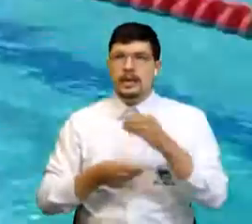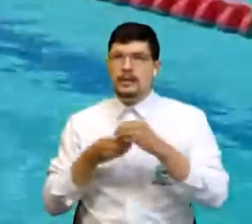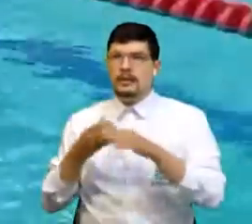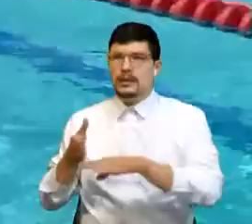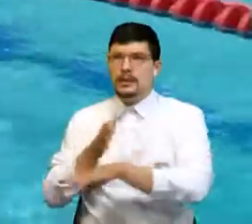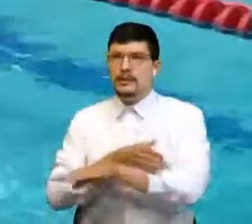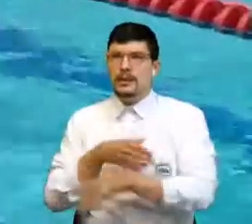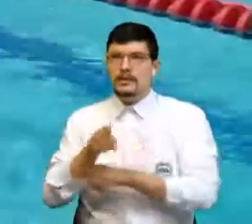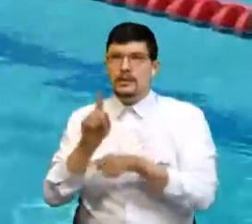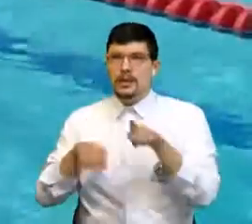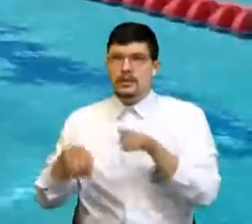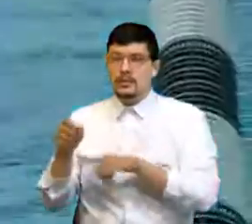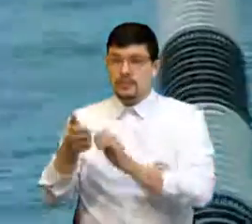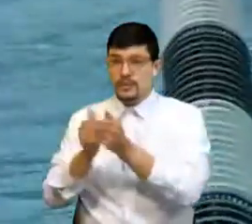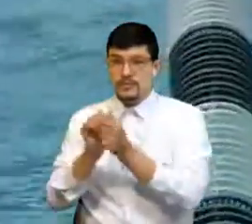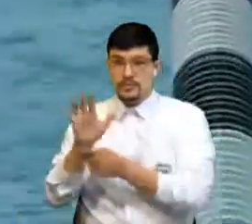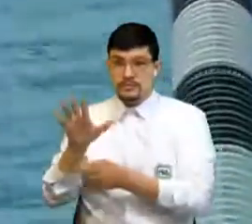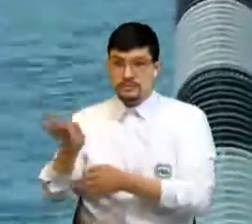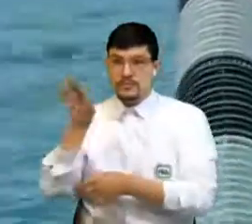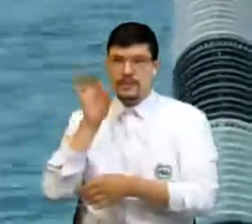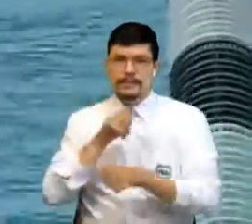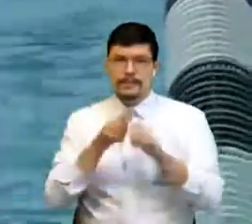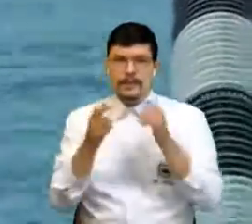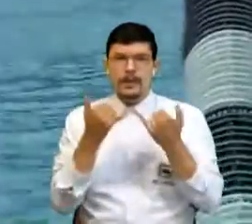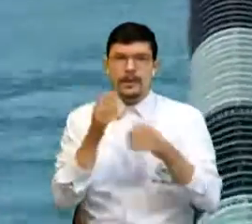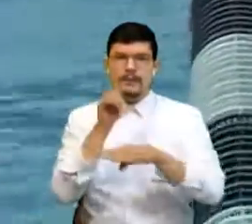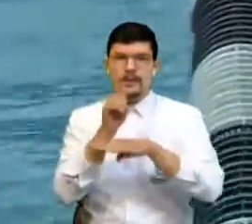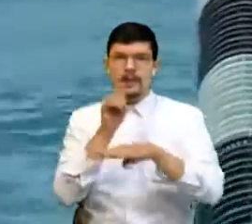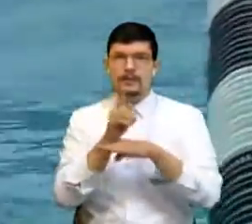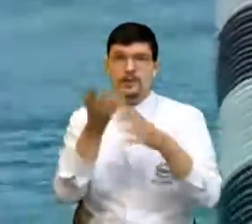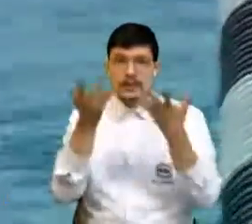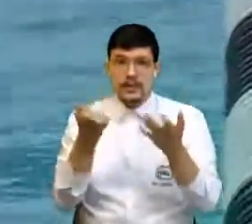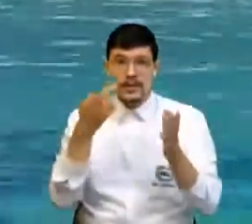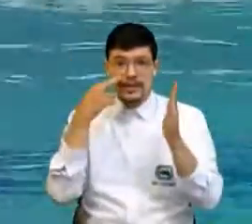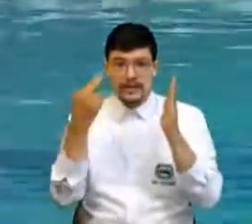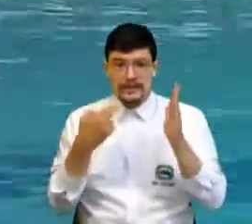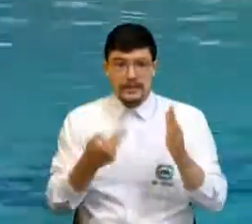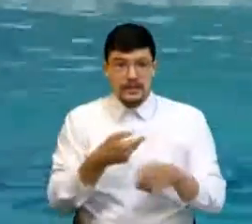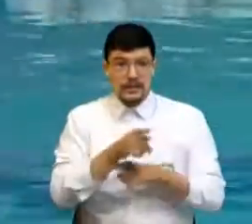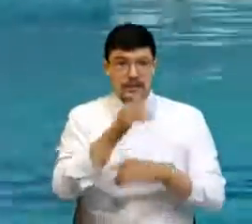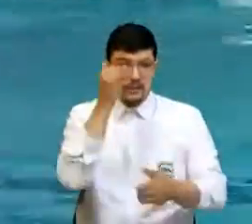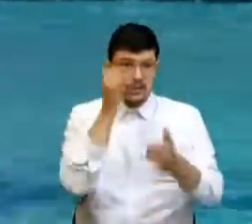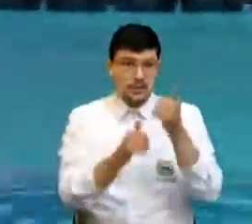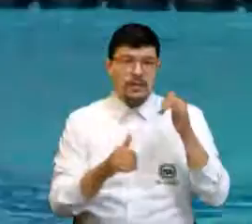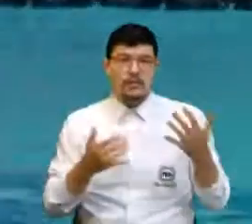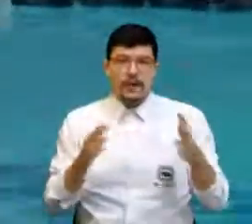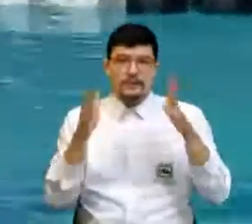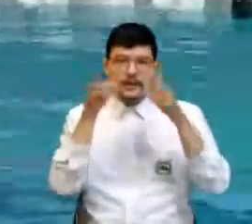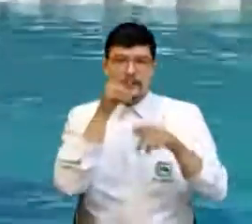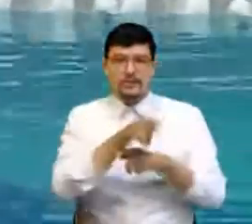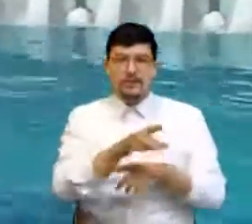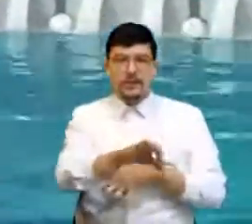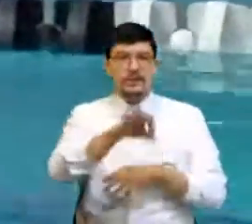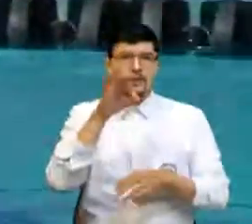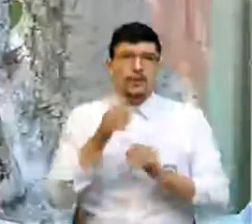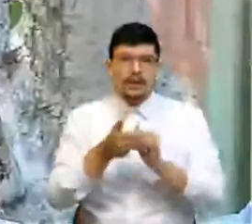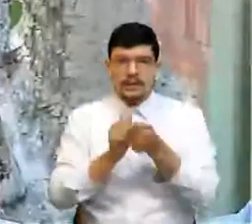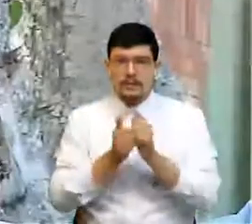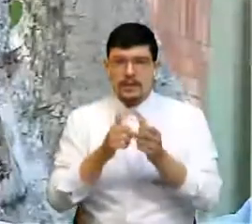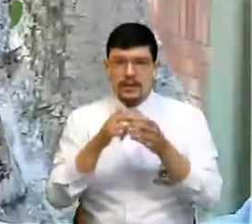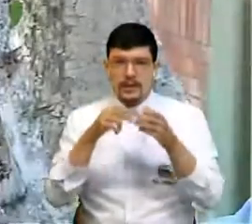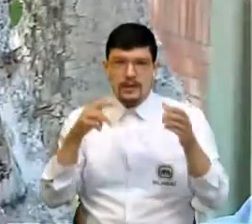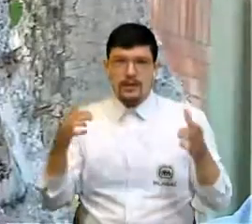unos deportistas con este evento, entonces la federación quiere mirar que este es el último evento donde van a seleccionar deportistas nadadores